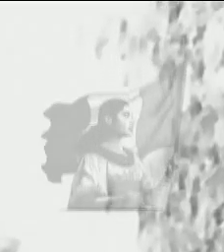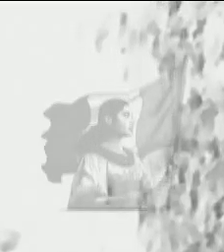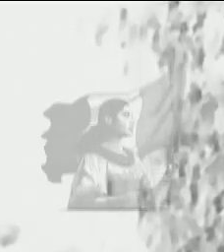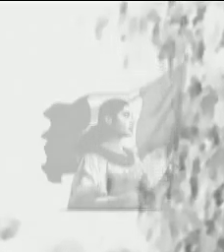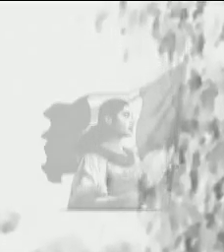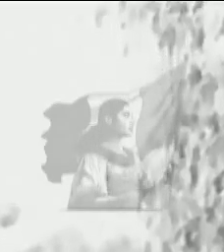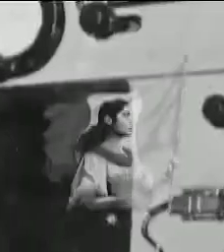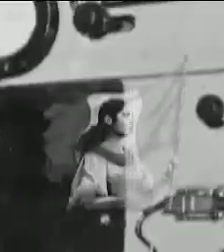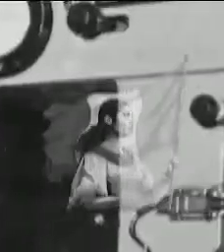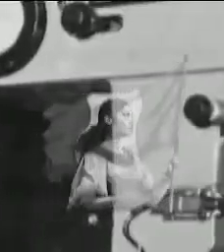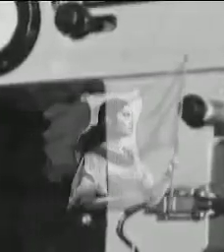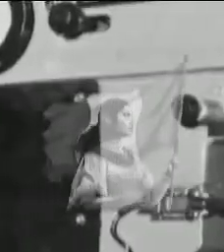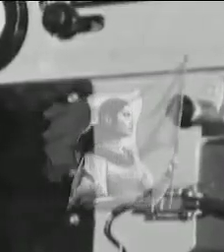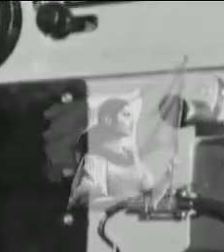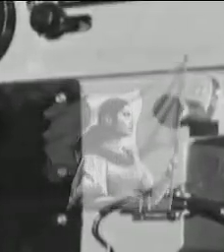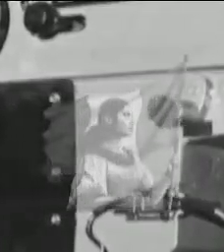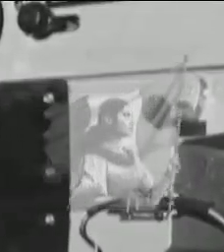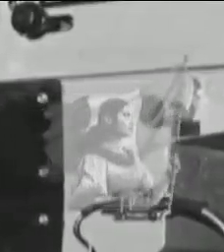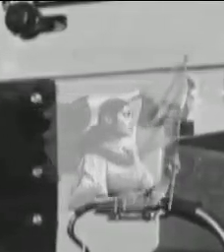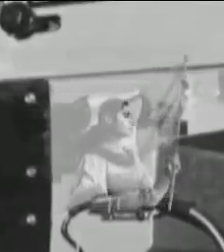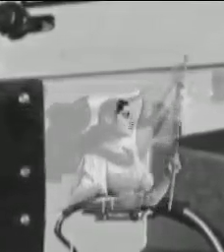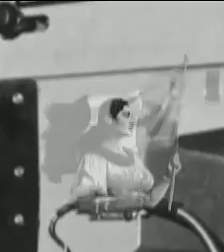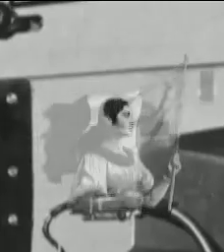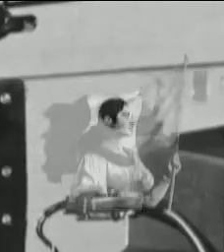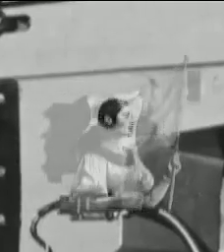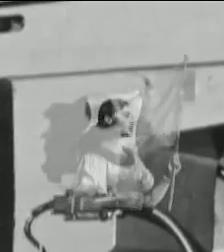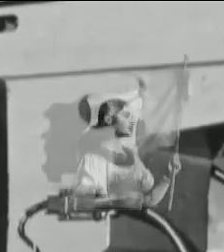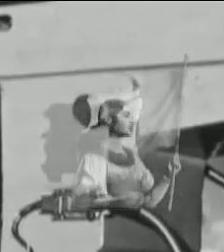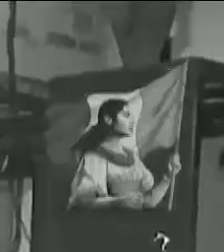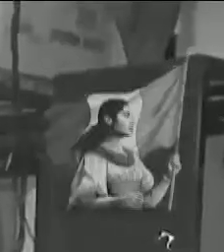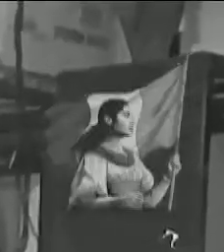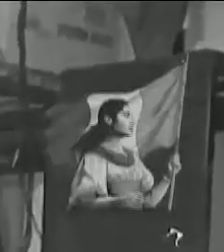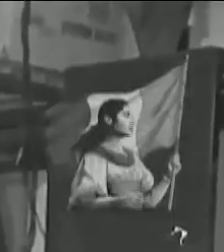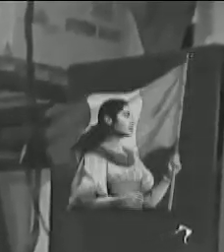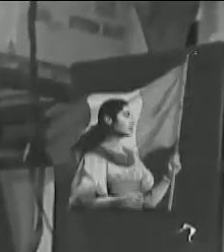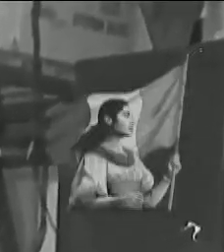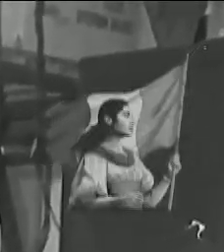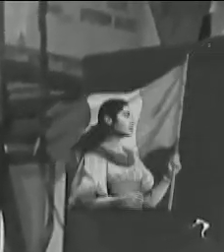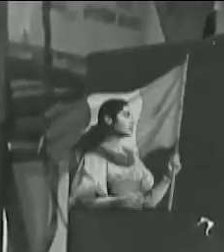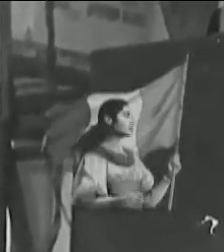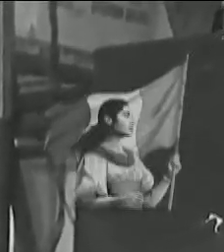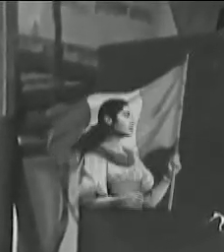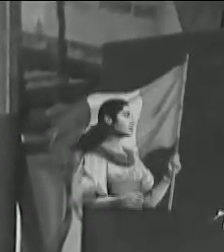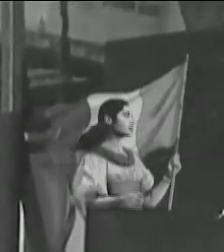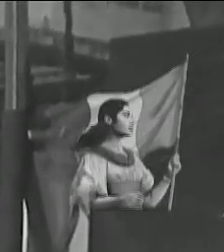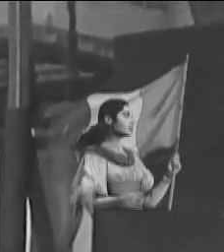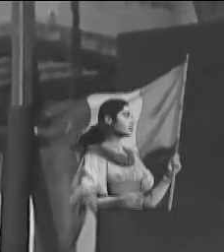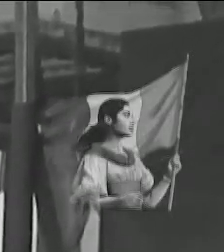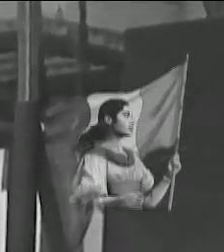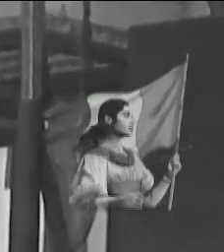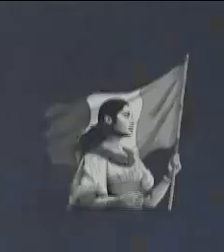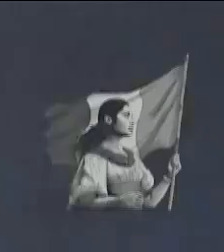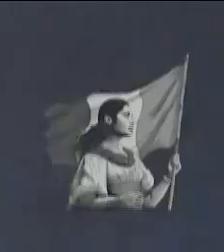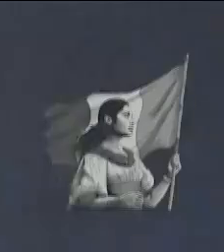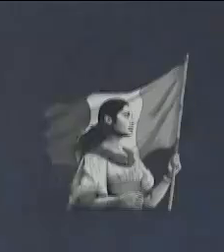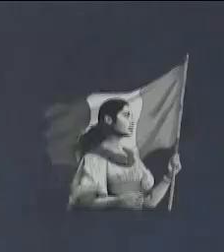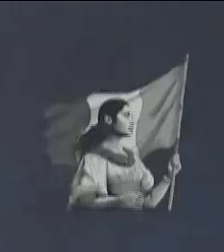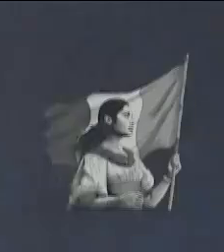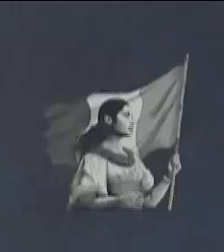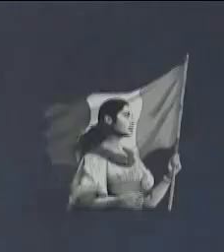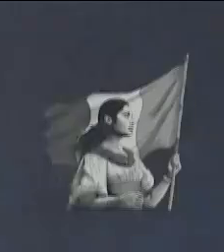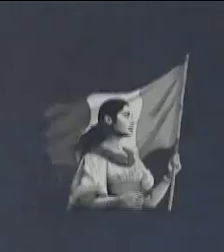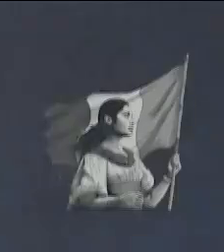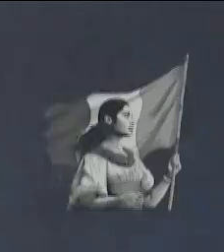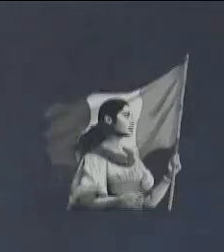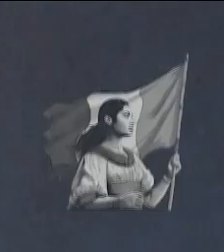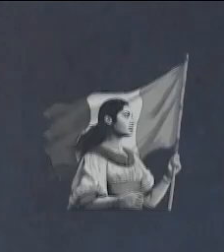las propiedades del átomo y realizar investigaciones interdisciplinarias, que la Universidad de Rice donó a la UNAM,